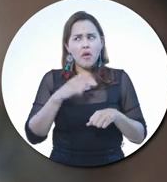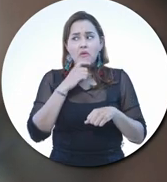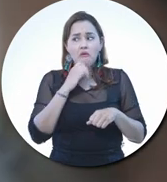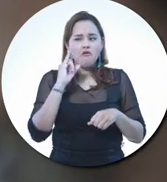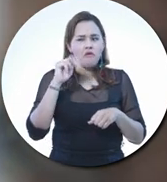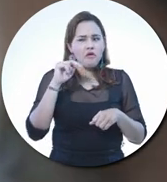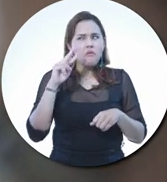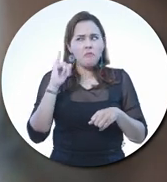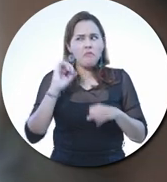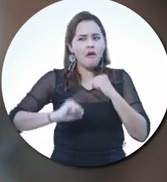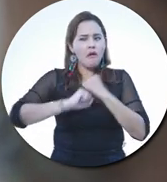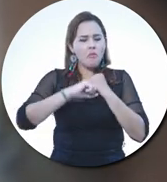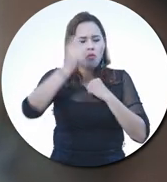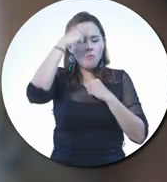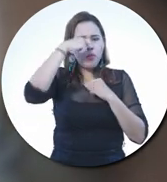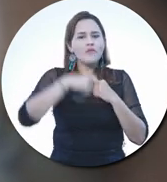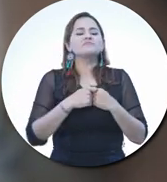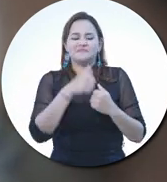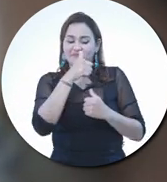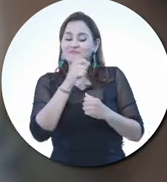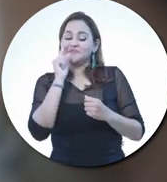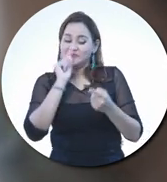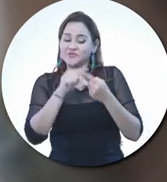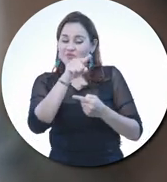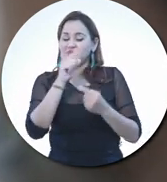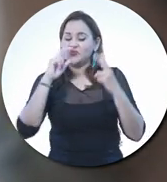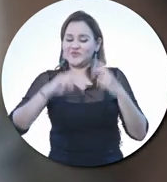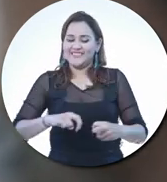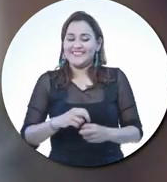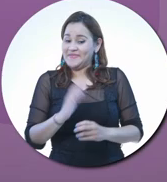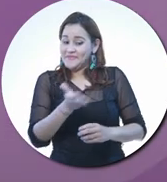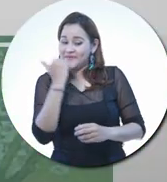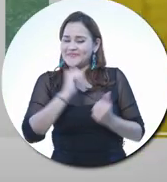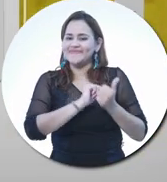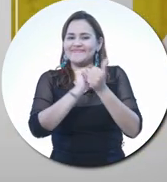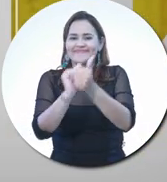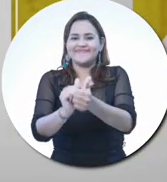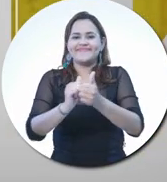Creo que tenemos un potencial investigador. Es hora de volver, compañero.